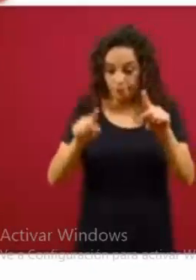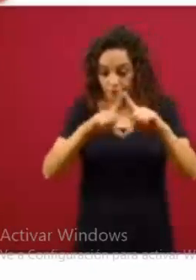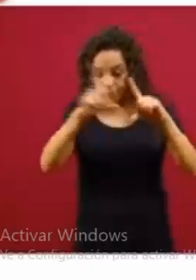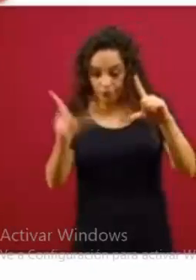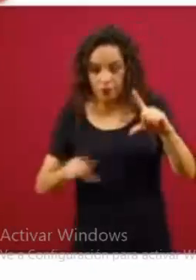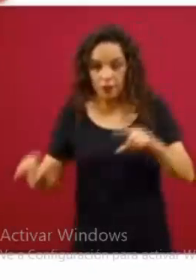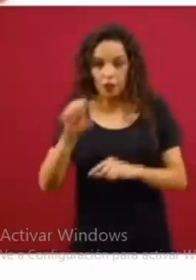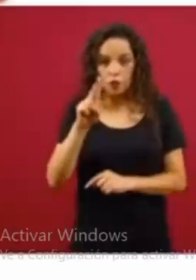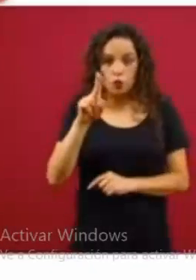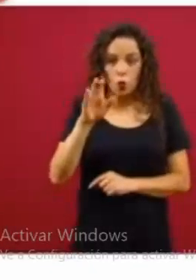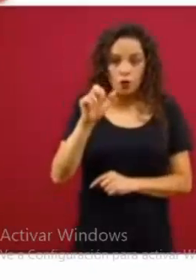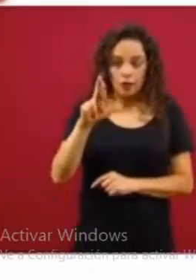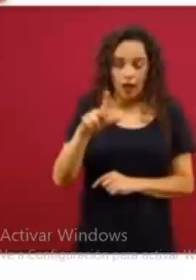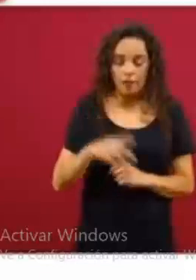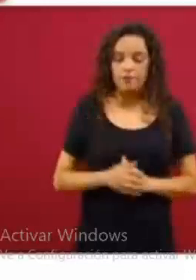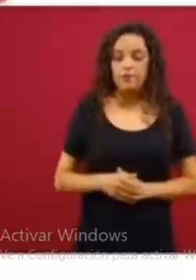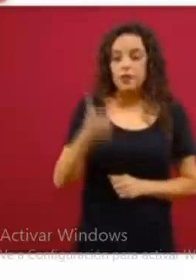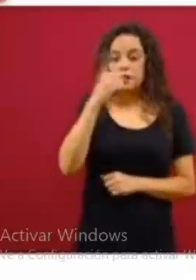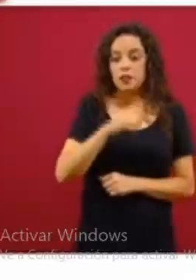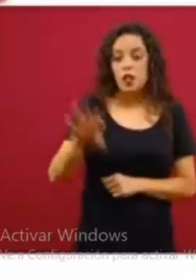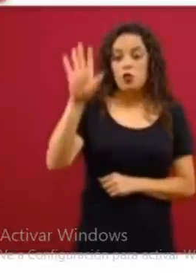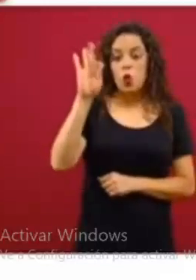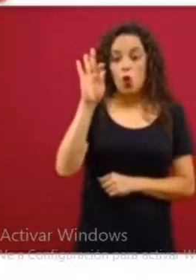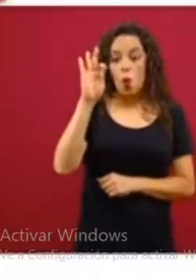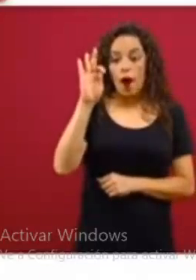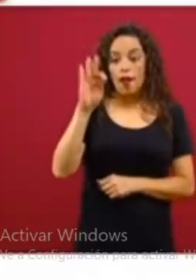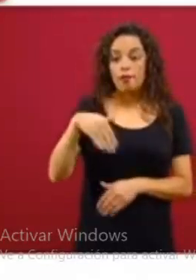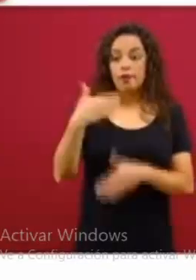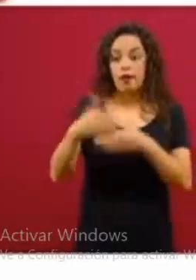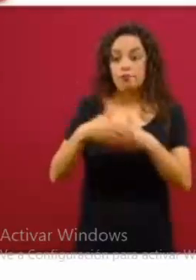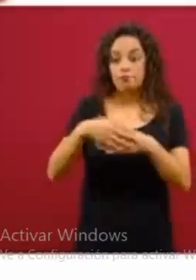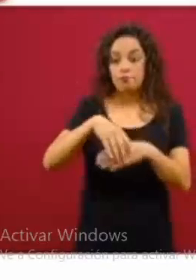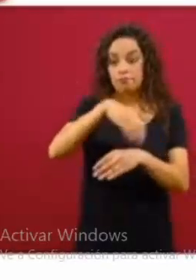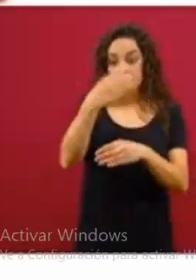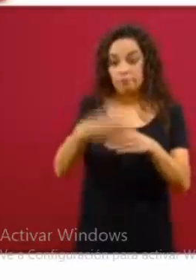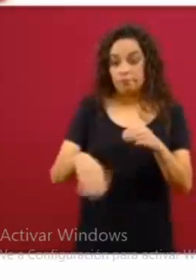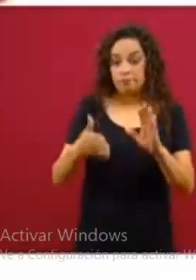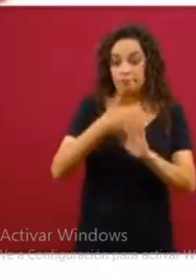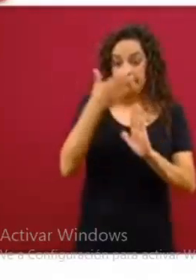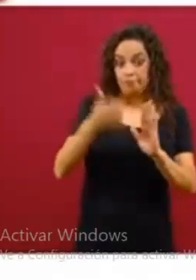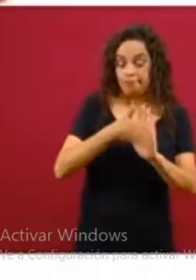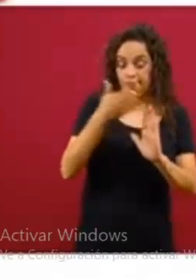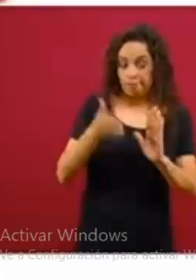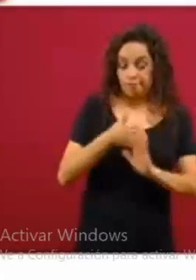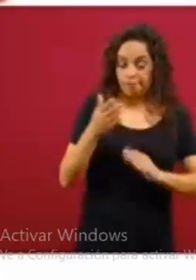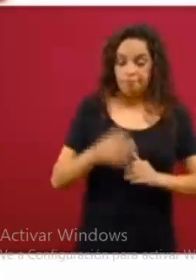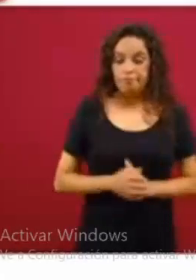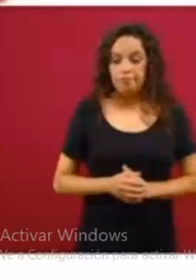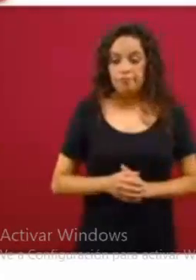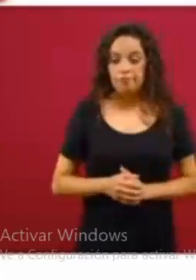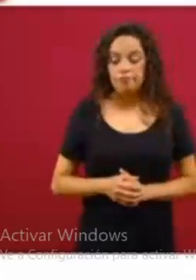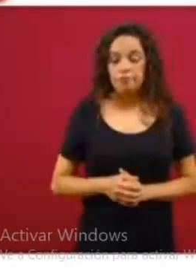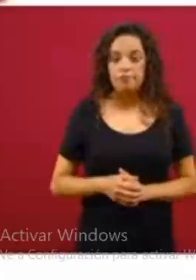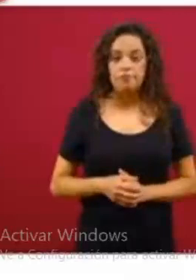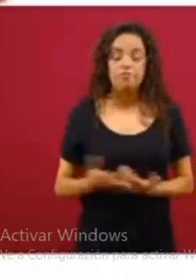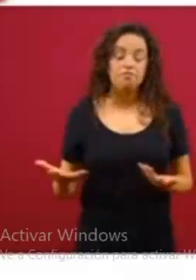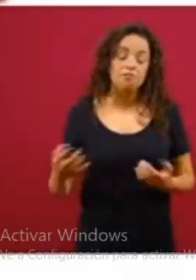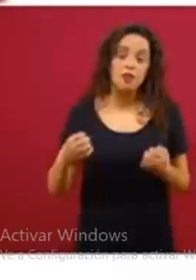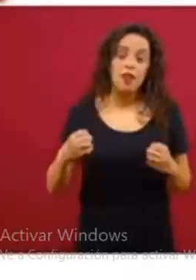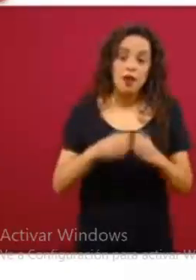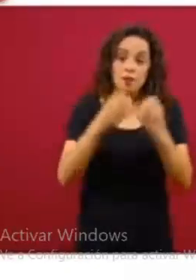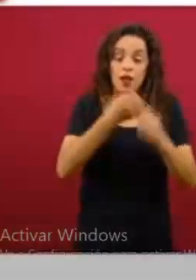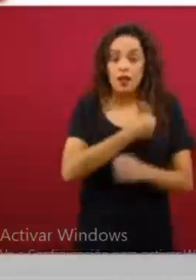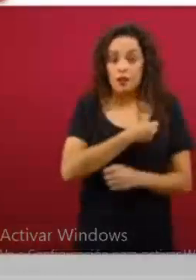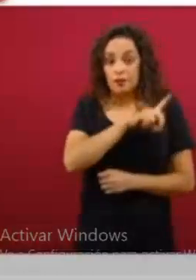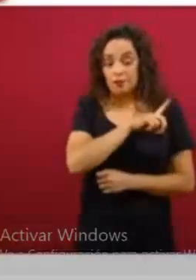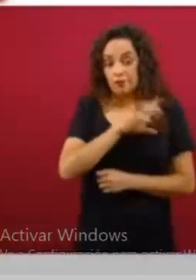terminadas 140 sucursales. A pesar de todo lo que hemos estado viviendo con la pandemia del COVID, que esto